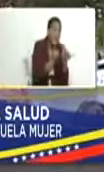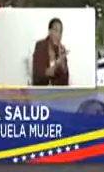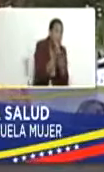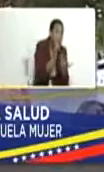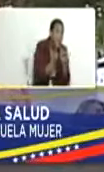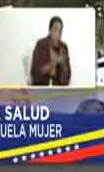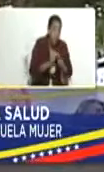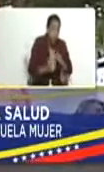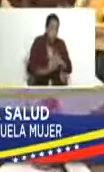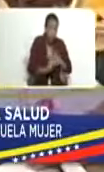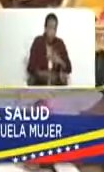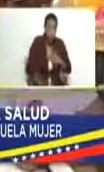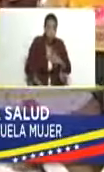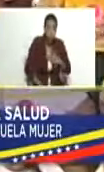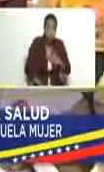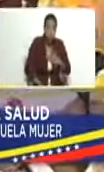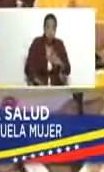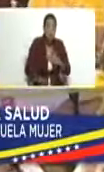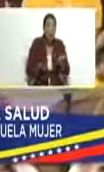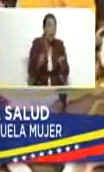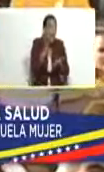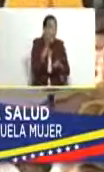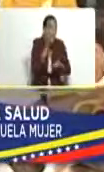Desde el vientre de la mujer.